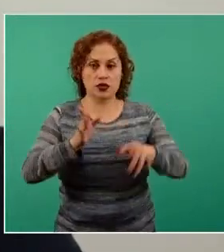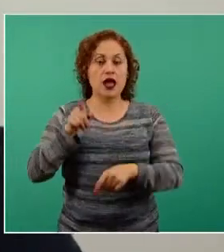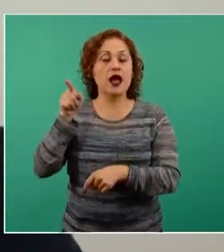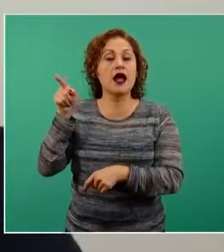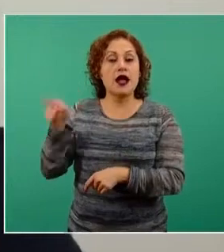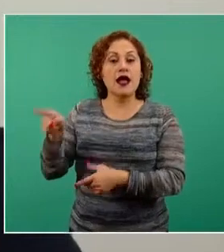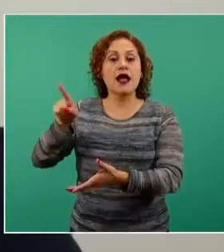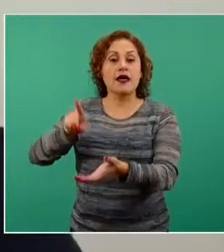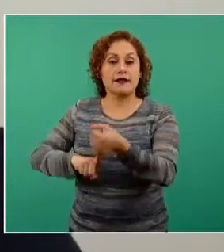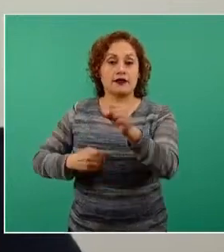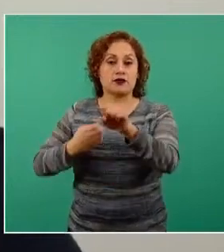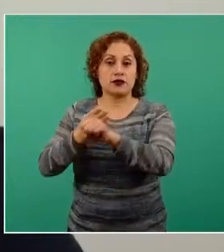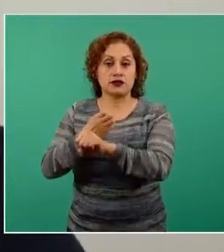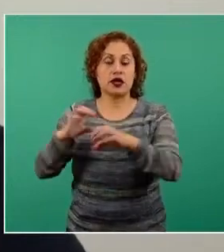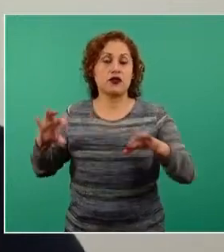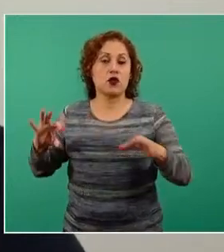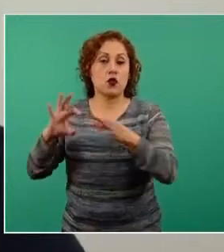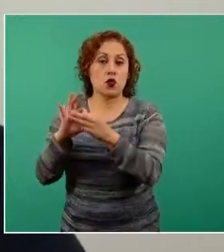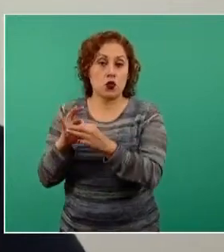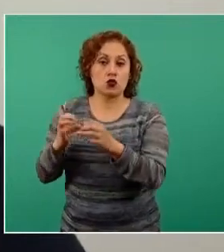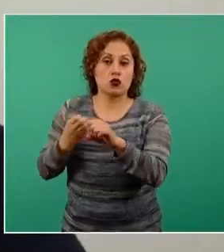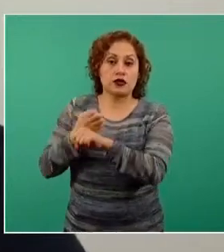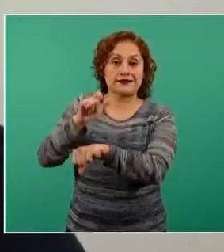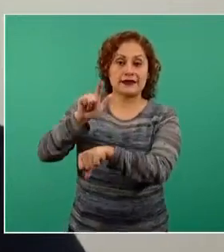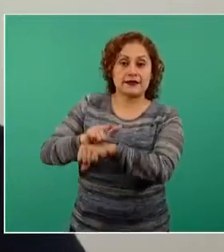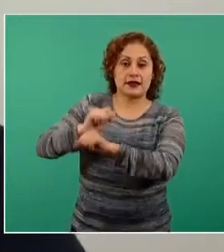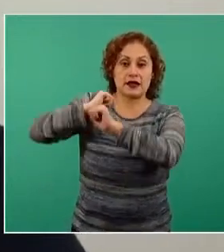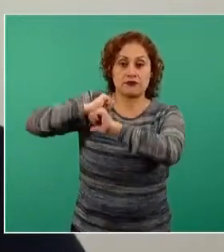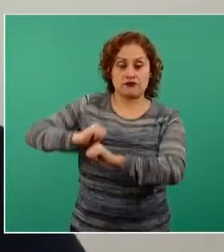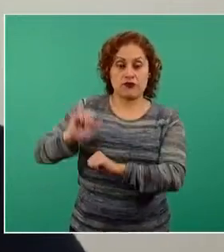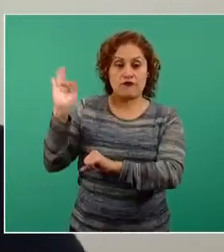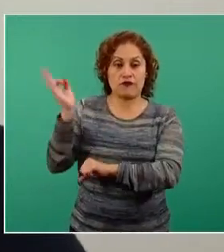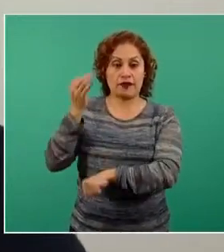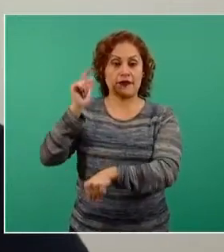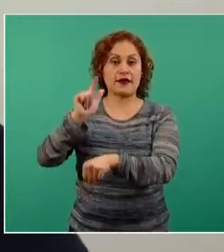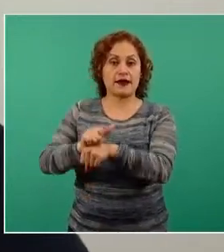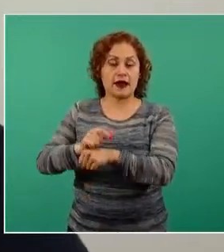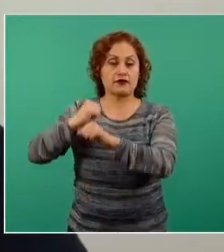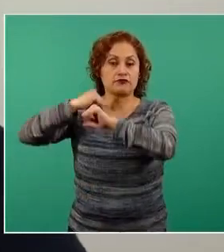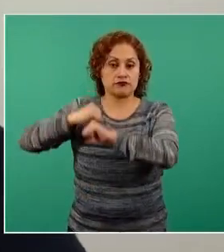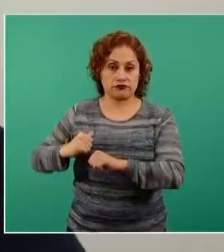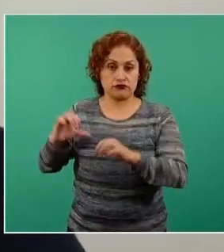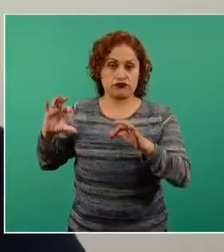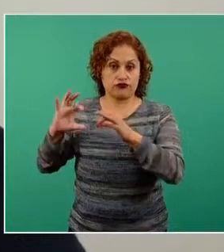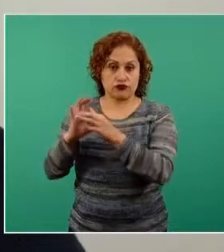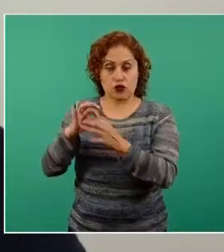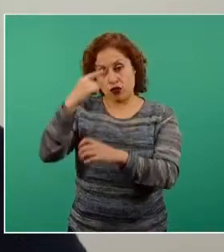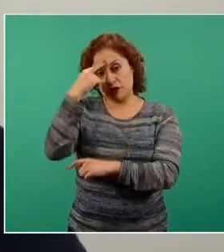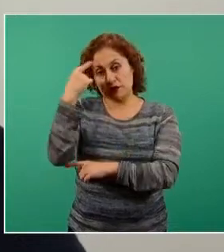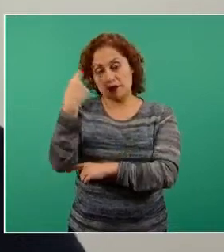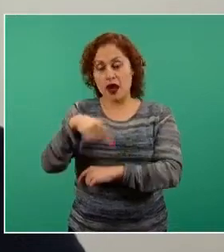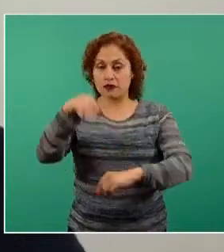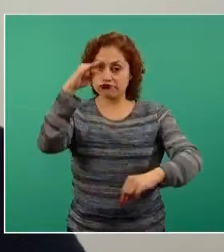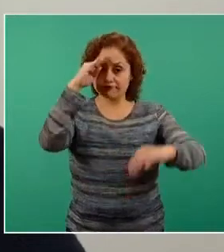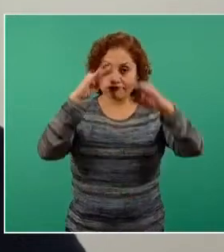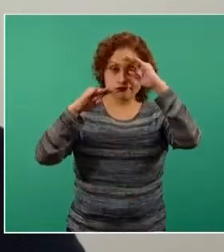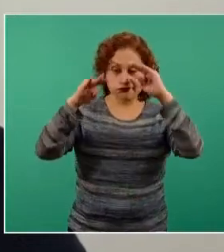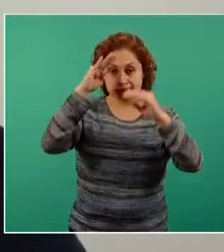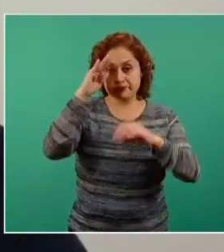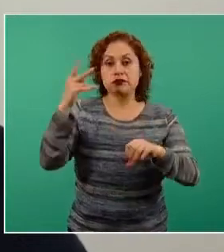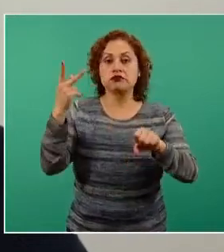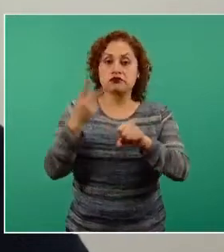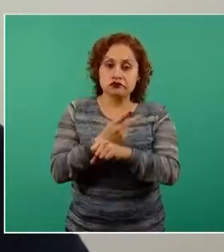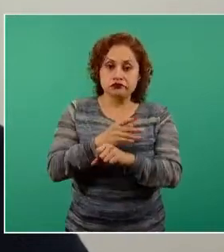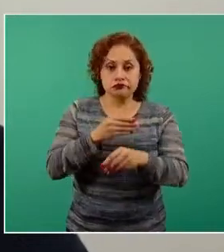y en coordinación con la entidad federativa para revisar y poner todas las necesidades sobre